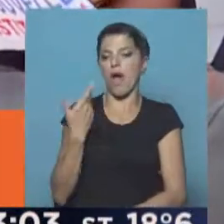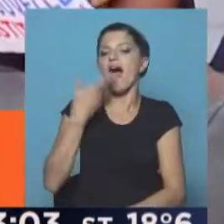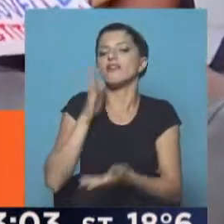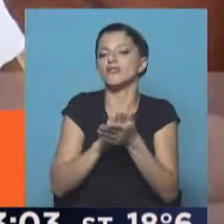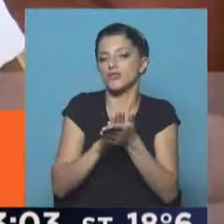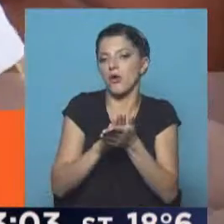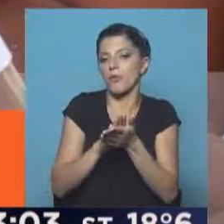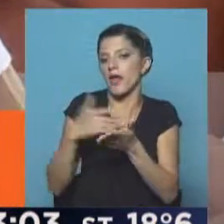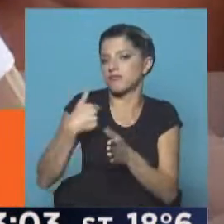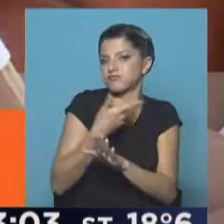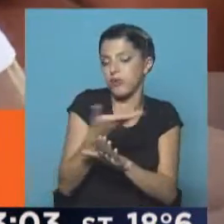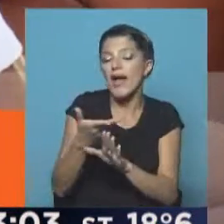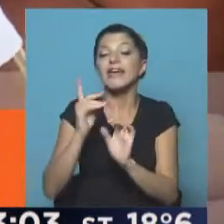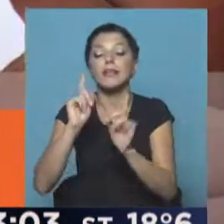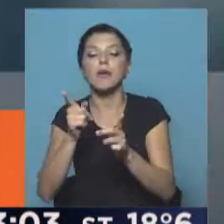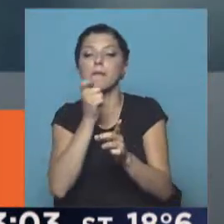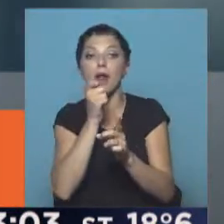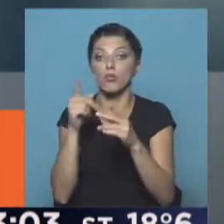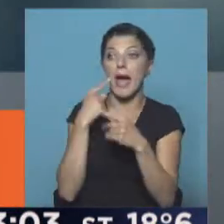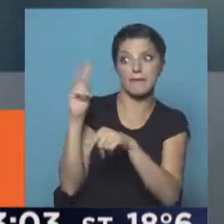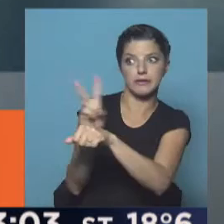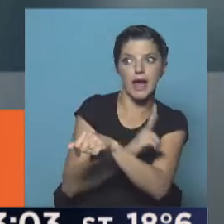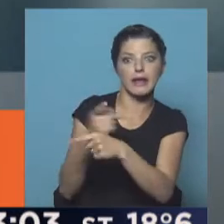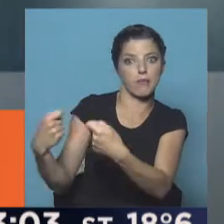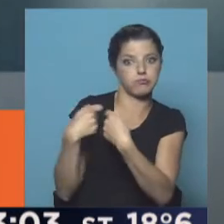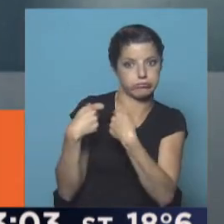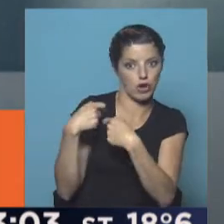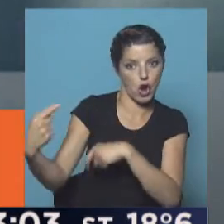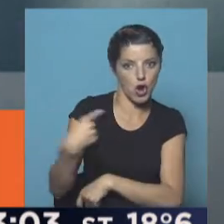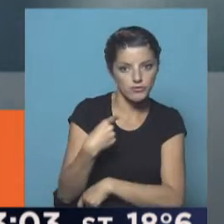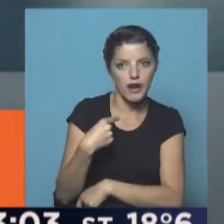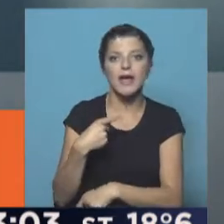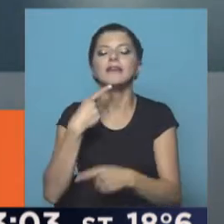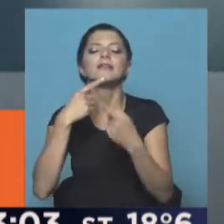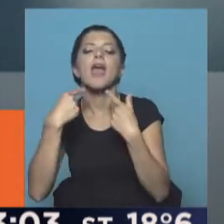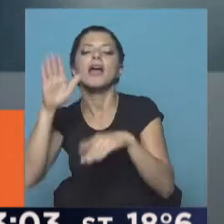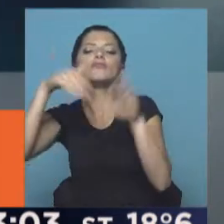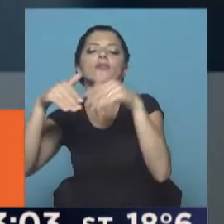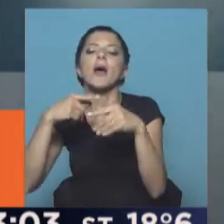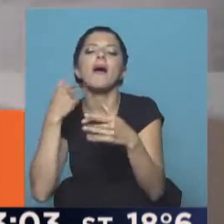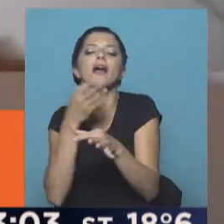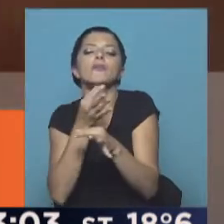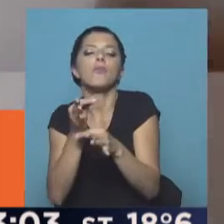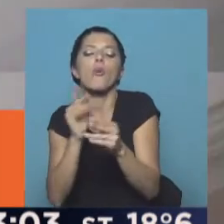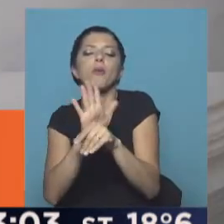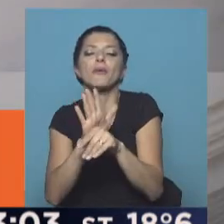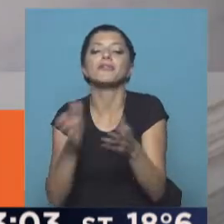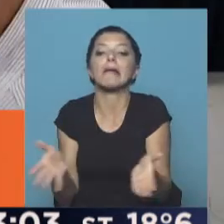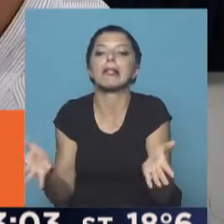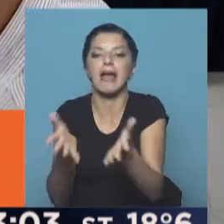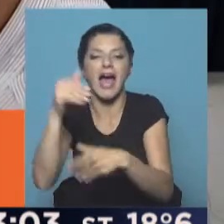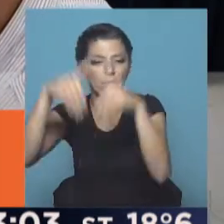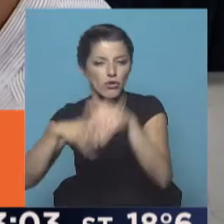y para contrarrestar una eventual manipulación, demanda votantes informados y comprometidos. En algunos países, los